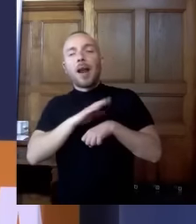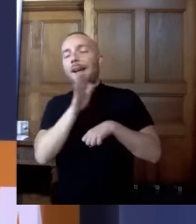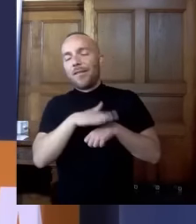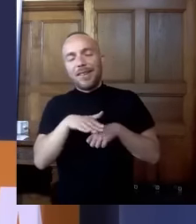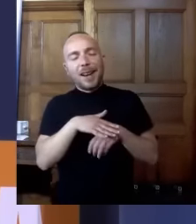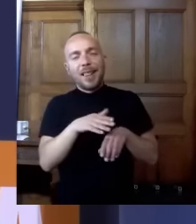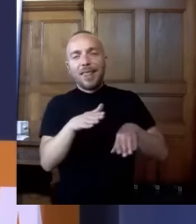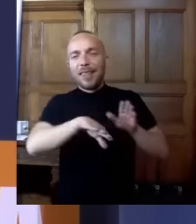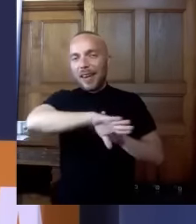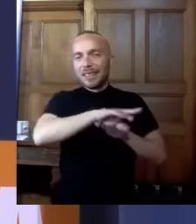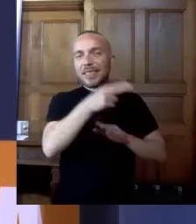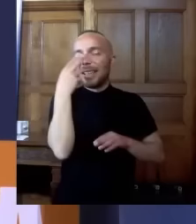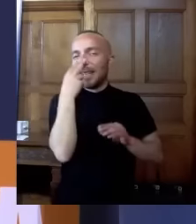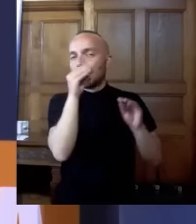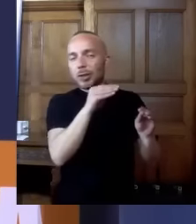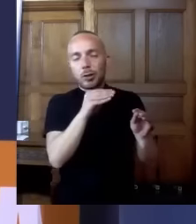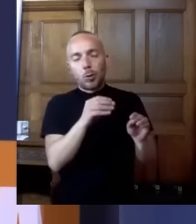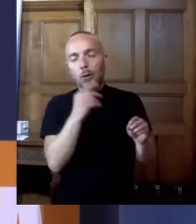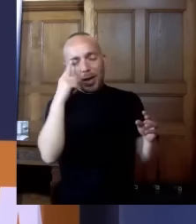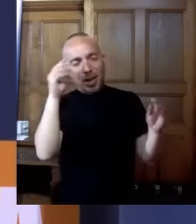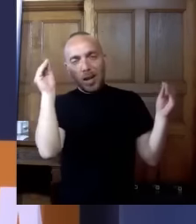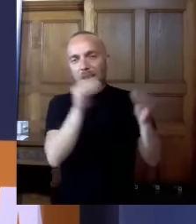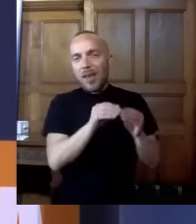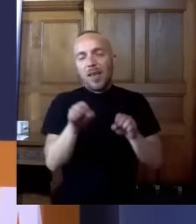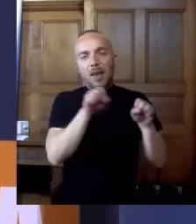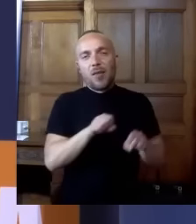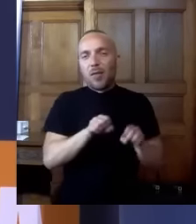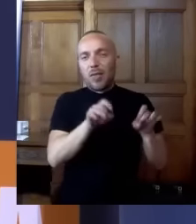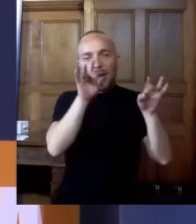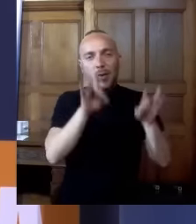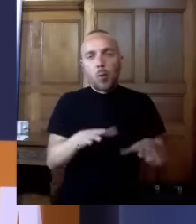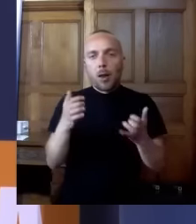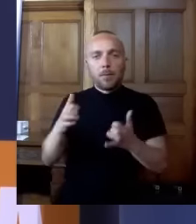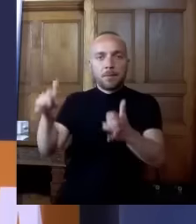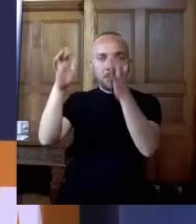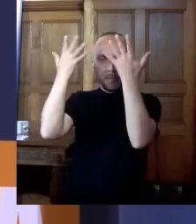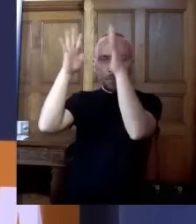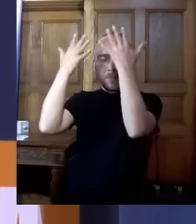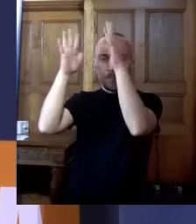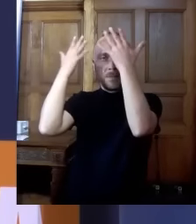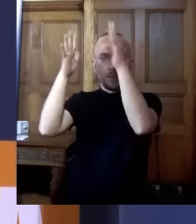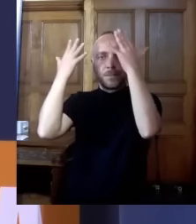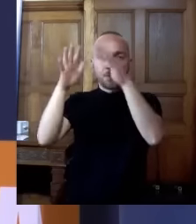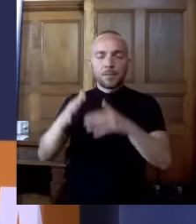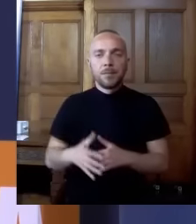la derecha y si no estamos nosotras en el gobierno en cuanto pueden restauran El bipartidismo